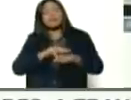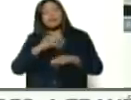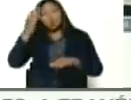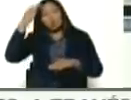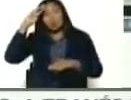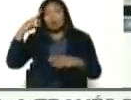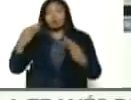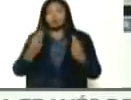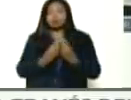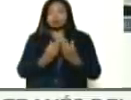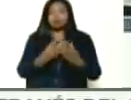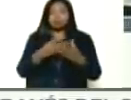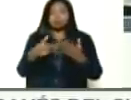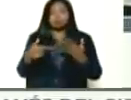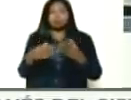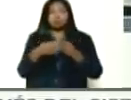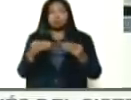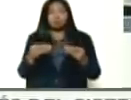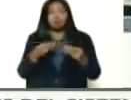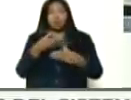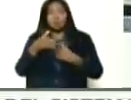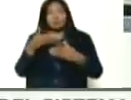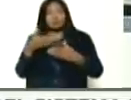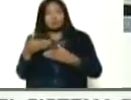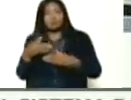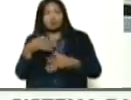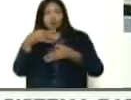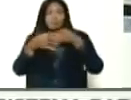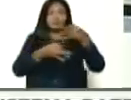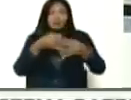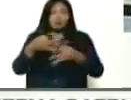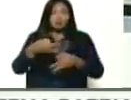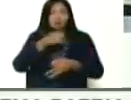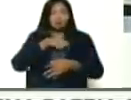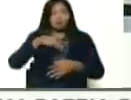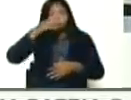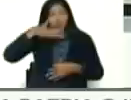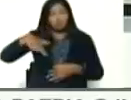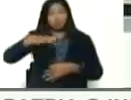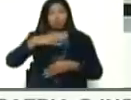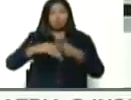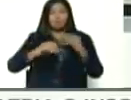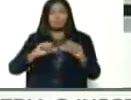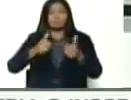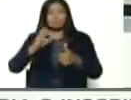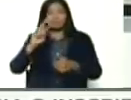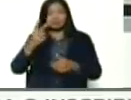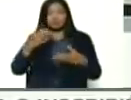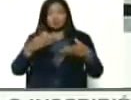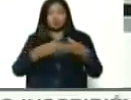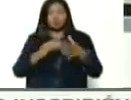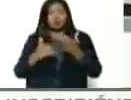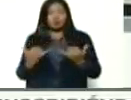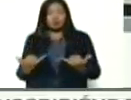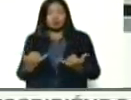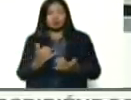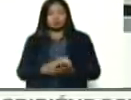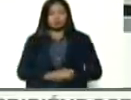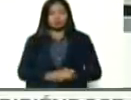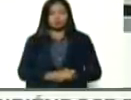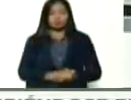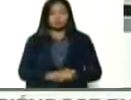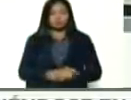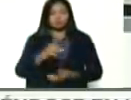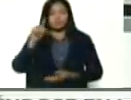todos alvarado converse adif o le expliquemos a nuestro pueblo como arrancado esta segunda fase y además